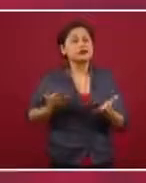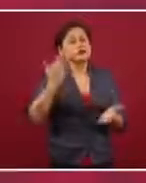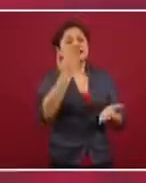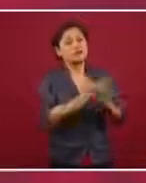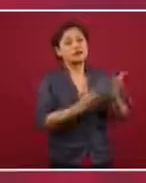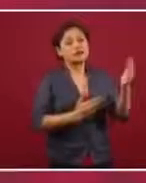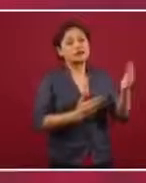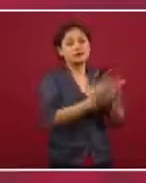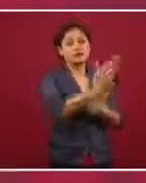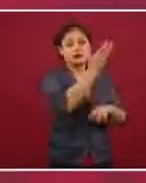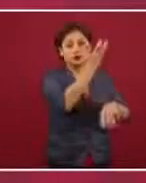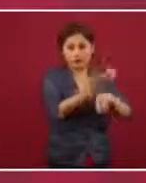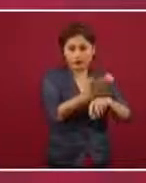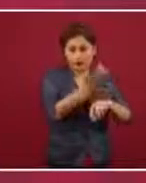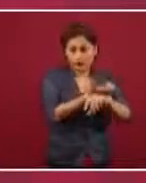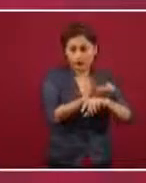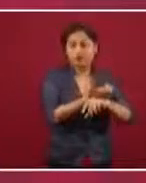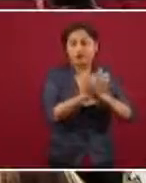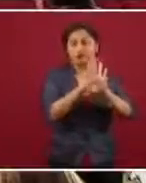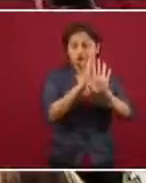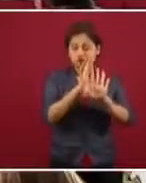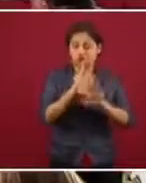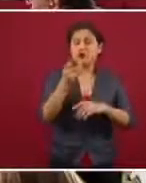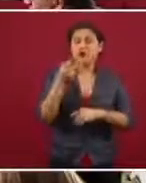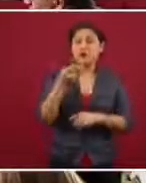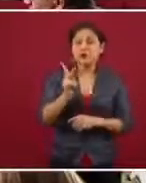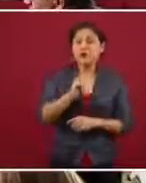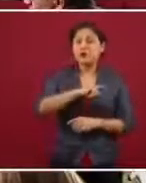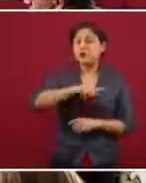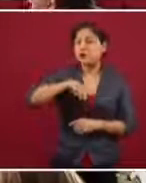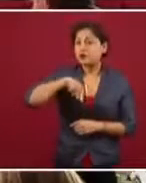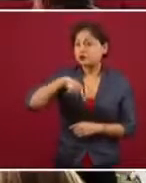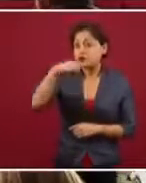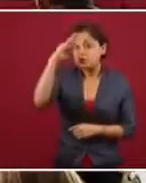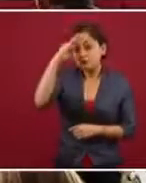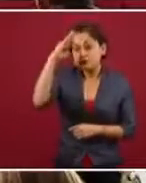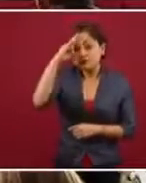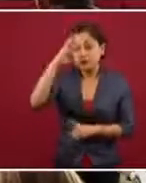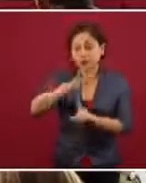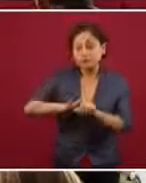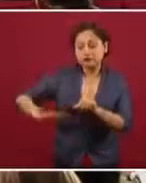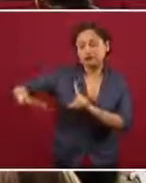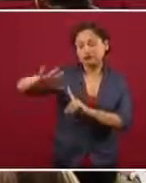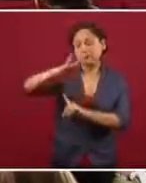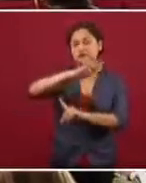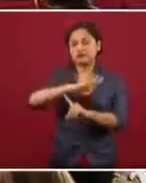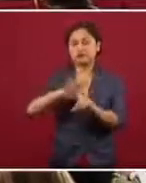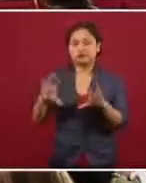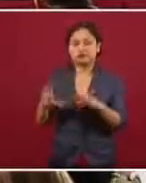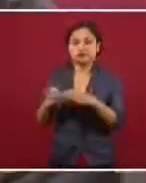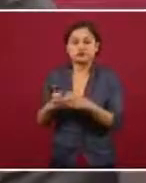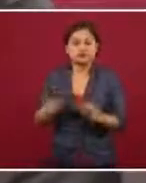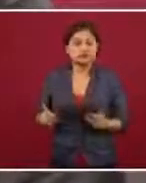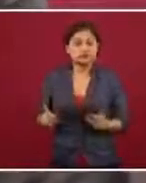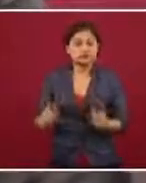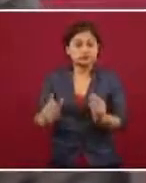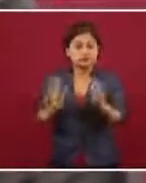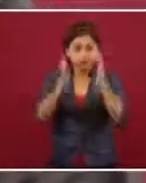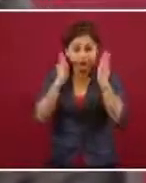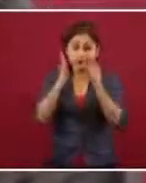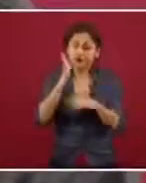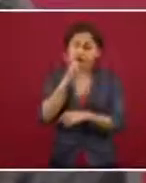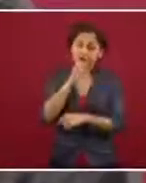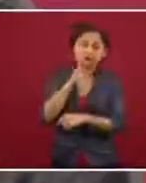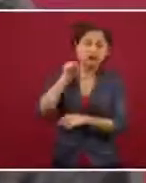Unidos de América, pero tenemos que visualizar la proximidad geográfica, no es completamente inmediata. Este caso